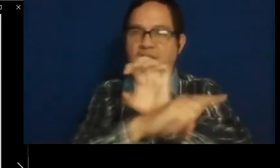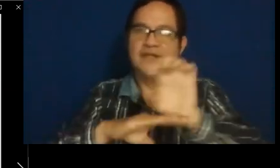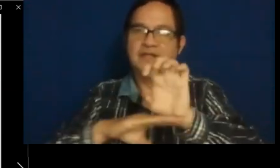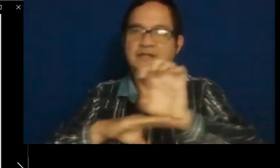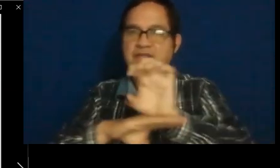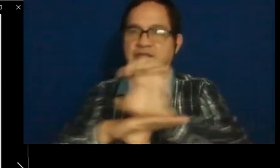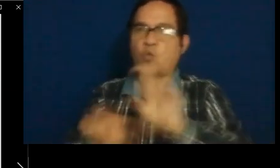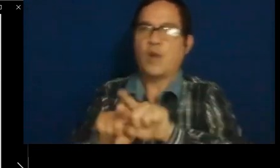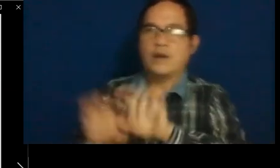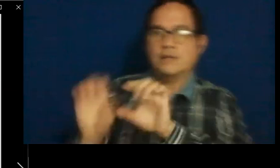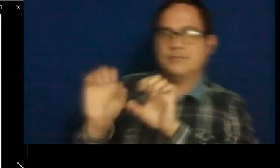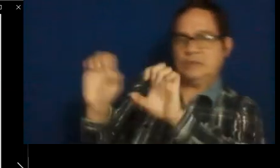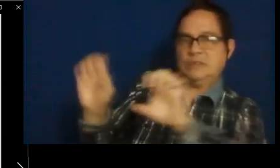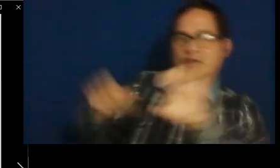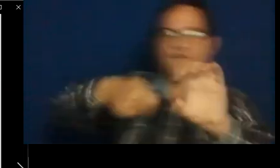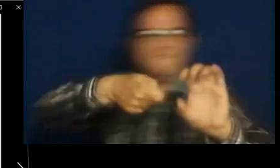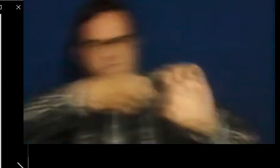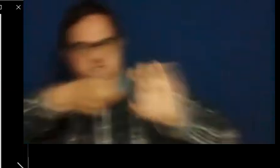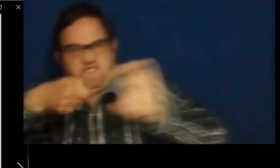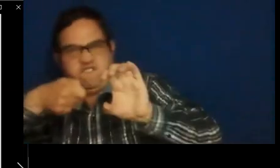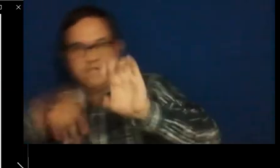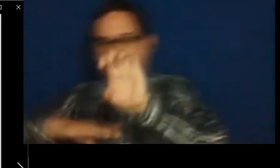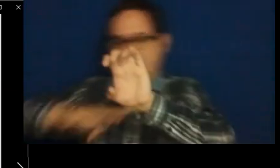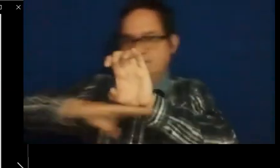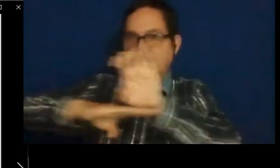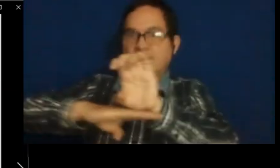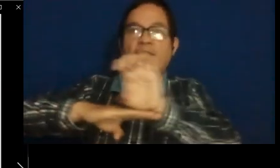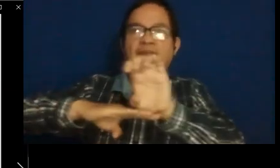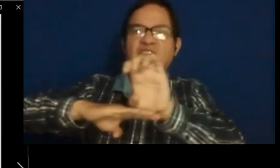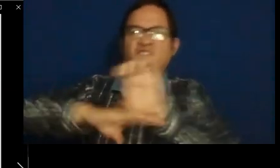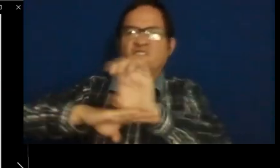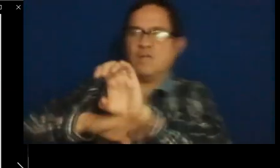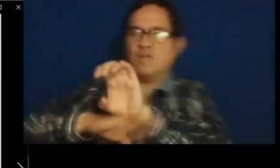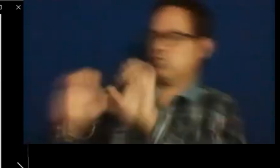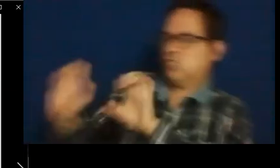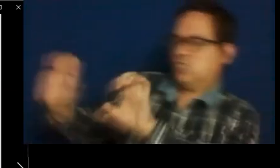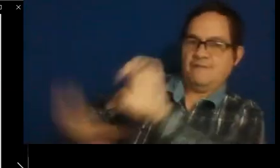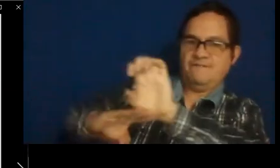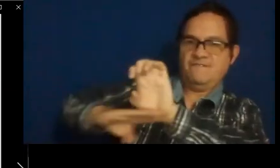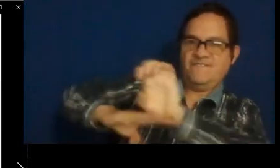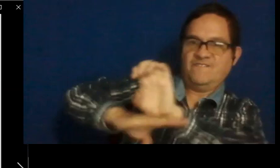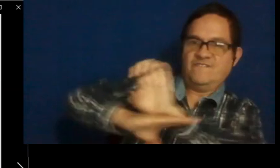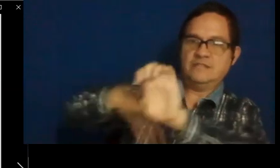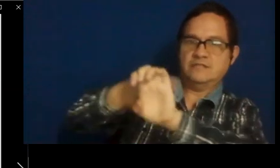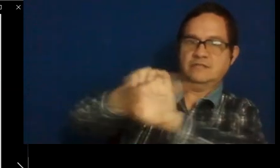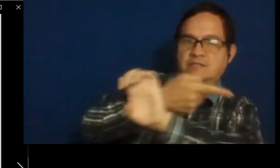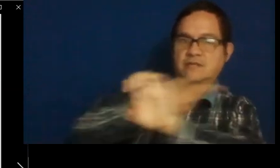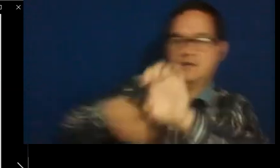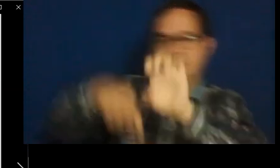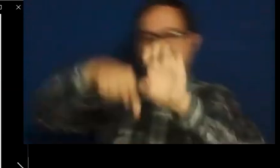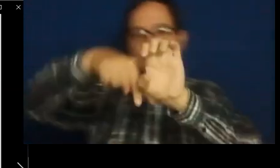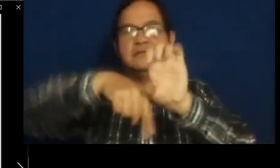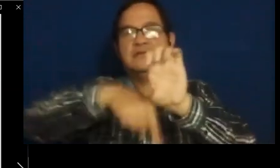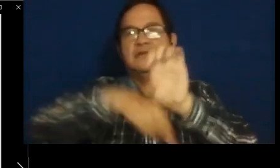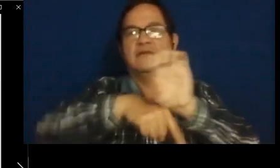se va a oponer al desplazamiento. Ya vamos más adelante a analizar esa partecita. ¿Qué otra fuerza interviene en la masa 1? Claramente la masa